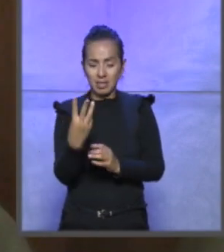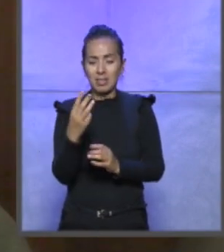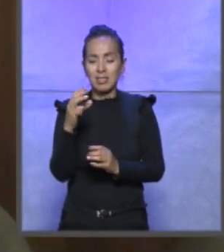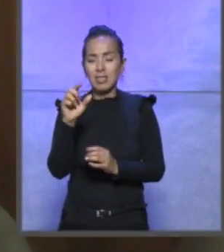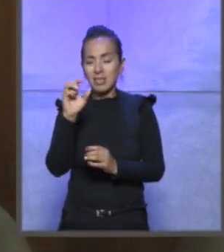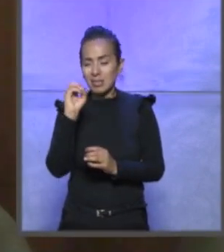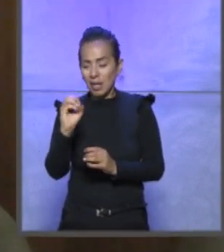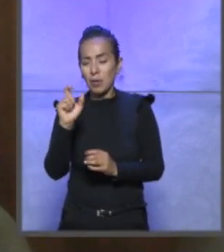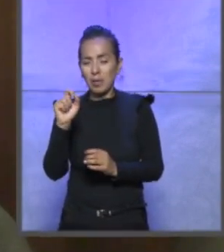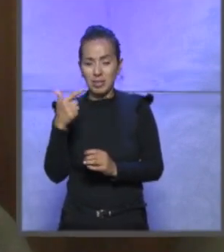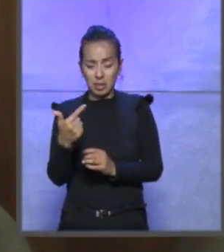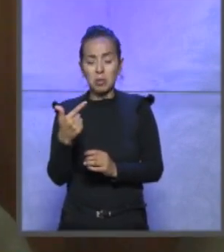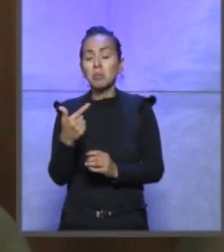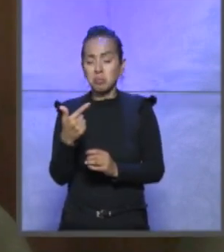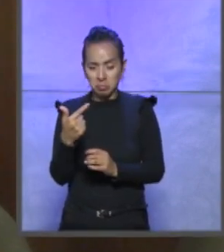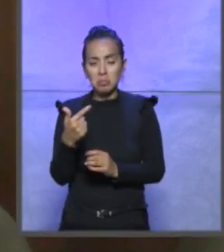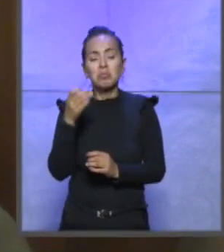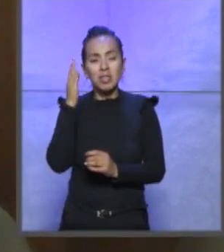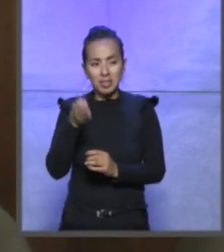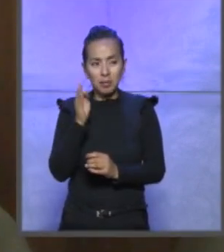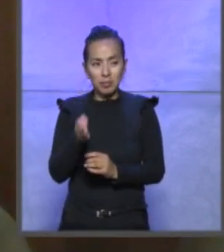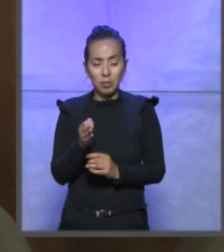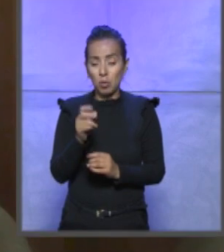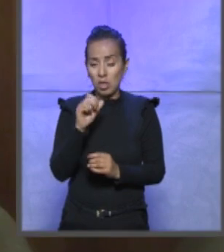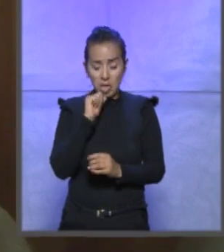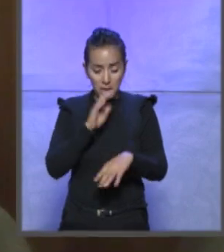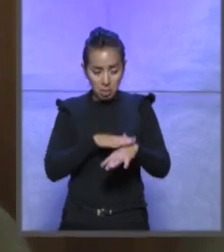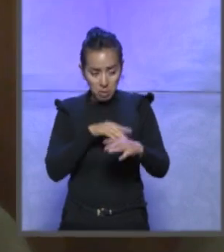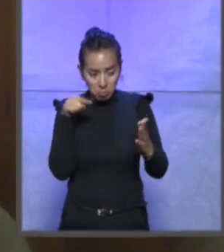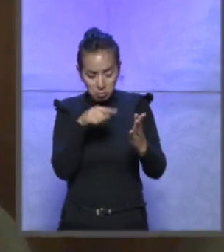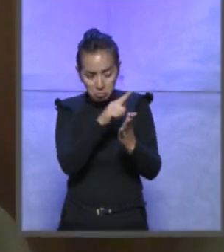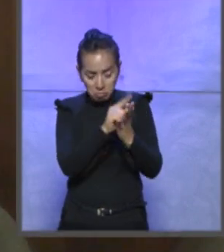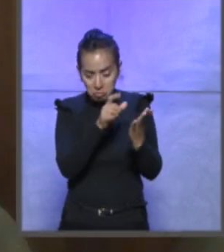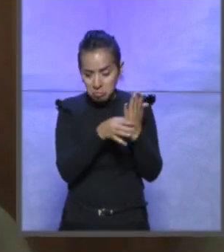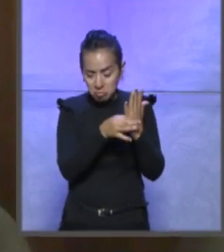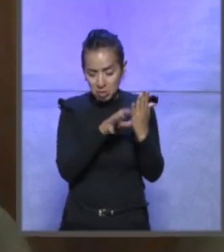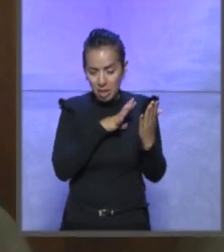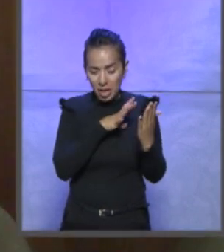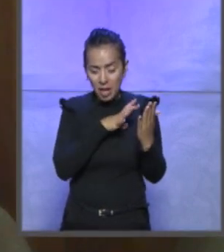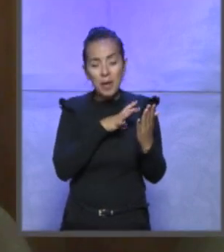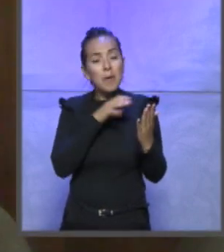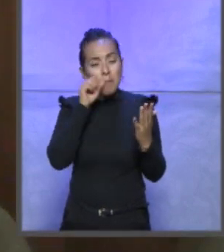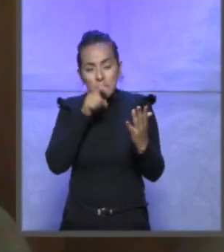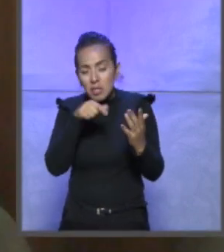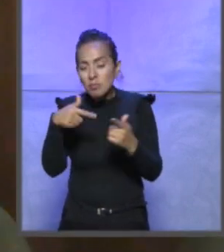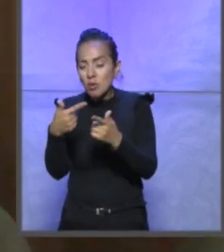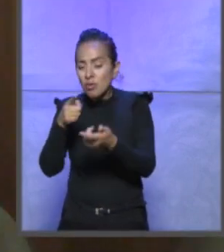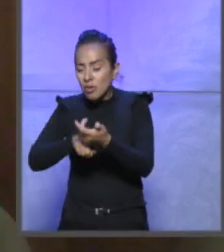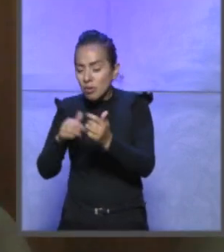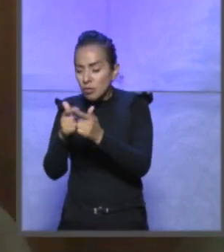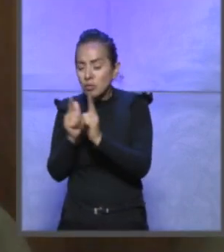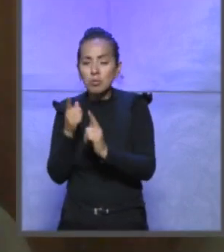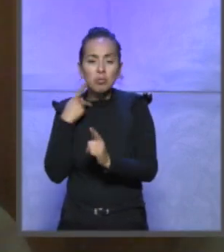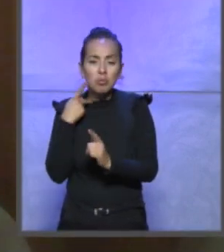C-2023-027, aprobamos acciones afirmativas. Es decir, no basta que esté constitucionalmente establecido, sino que también expusimos a los